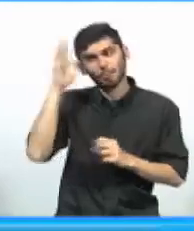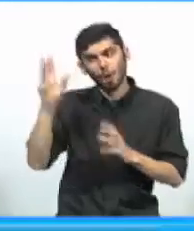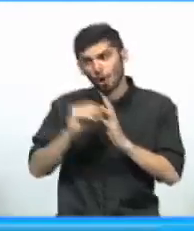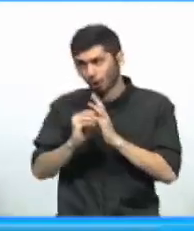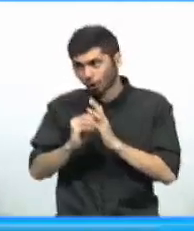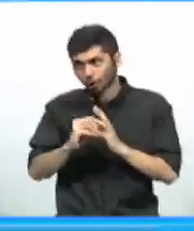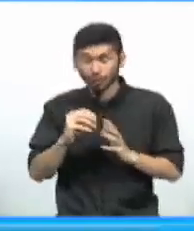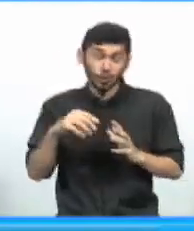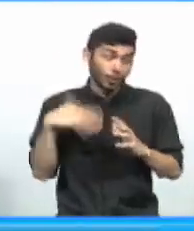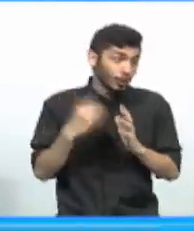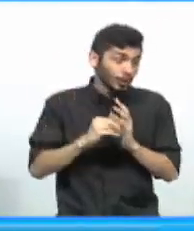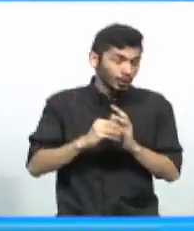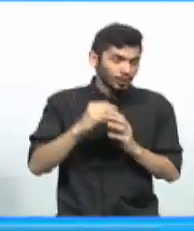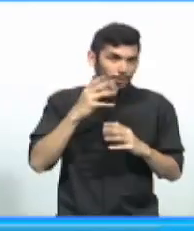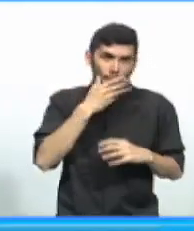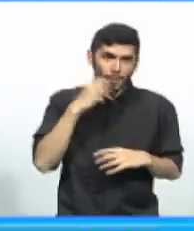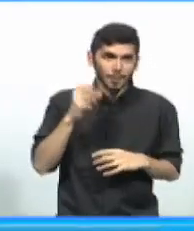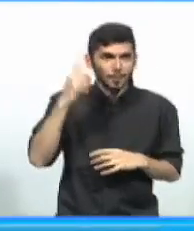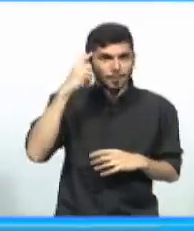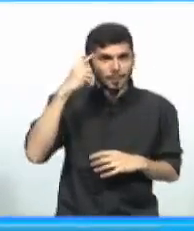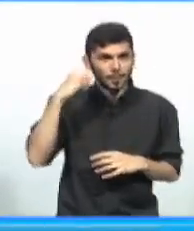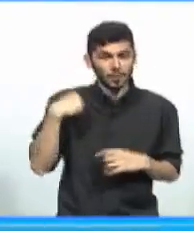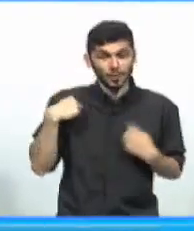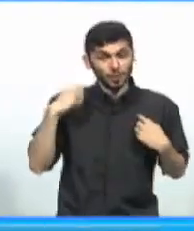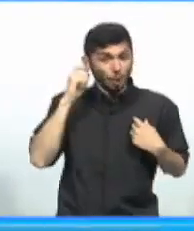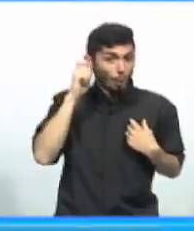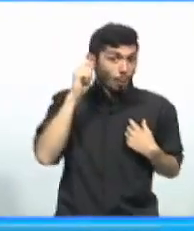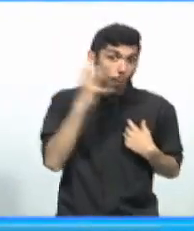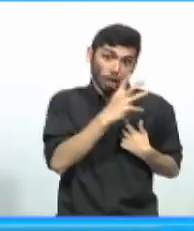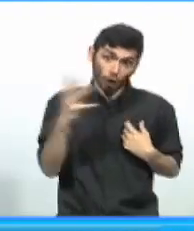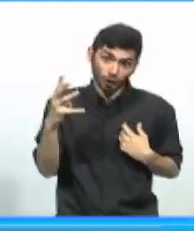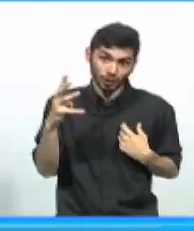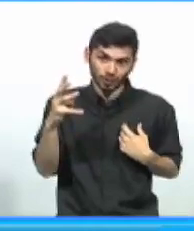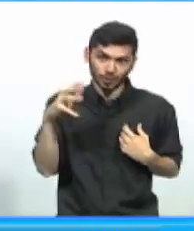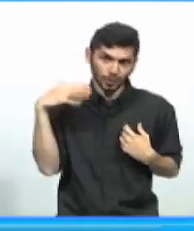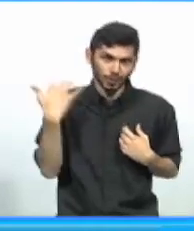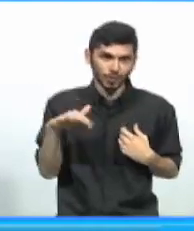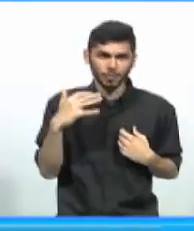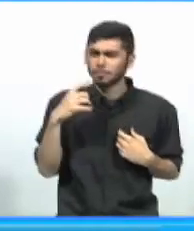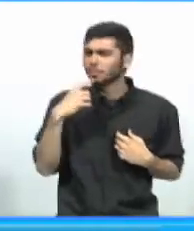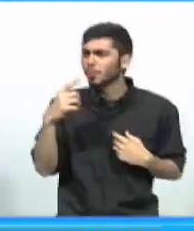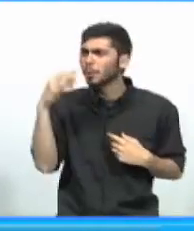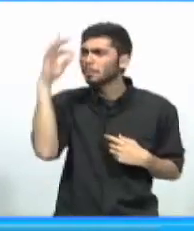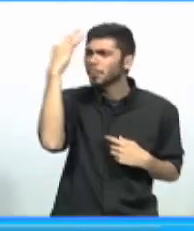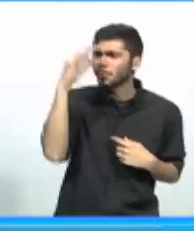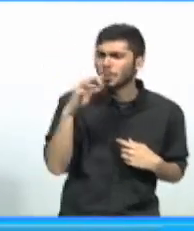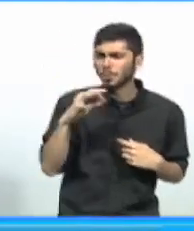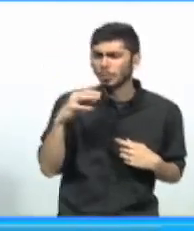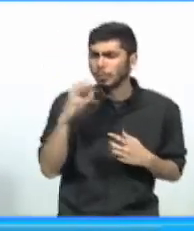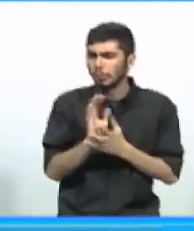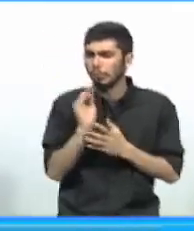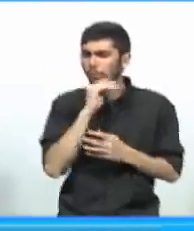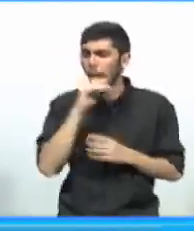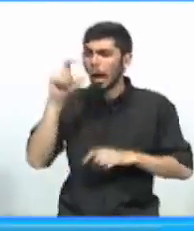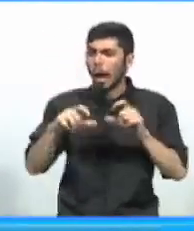cosa. Imagínate que tengo 400 años yo. ¿Y la pintura por qué es? ¿Te querés ocultar de tus amigos que no te vean que estás en esta carrera?